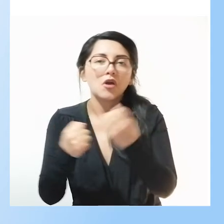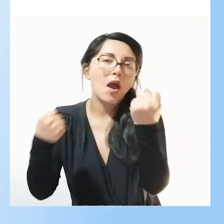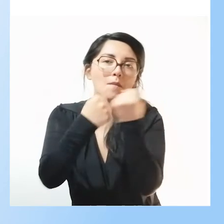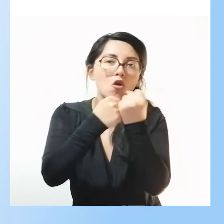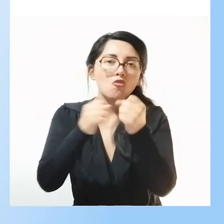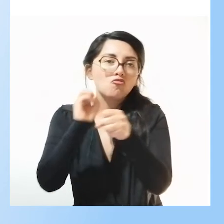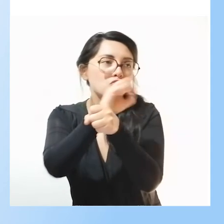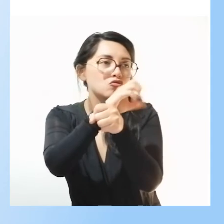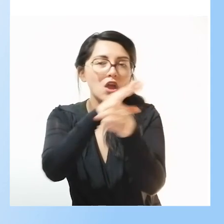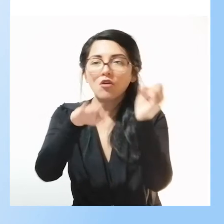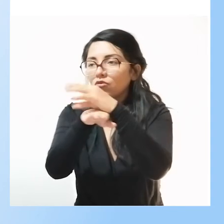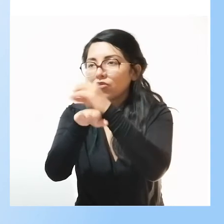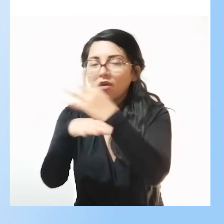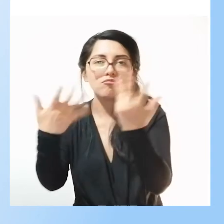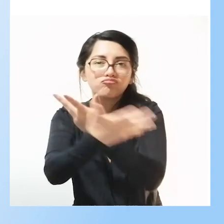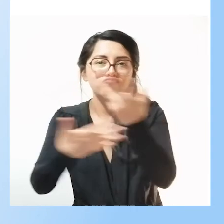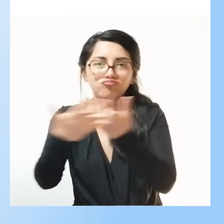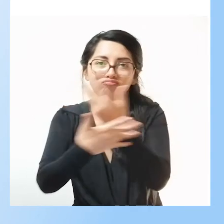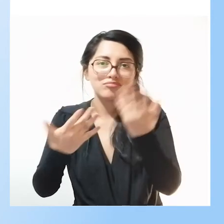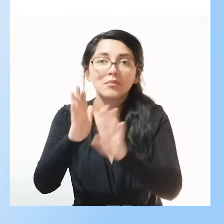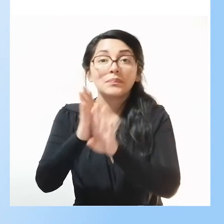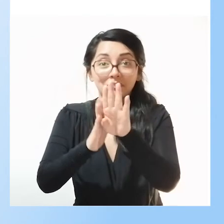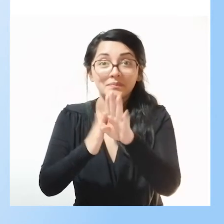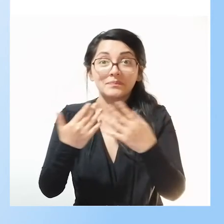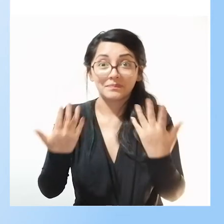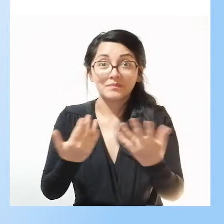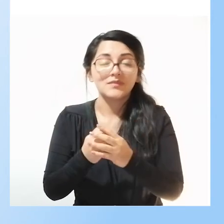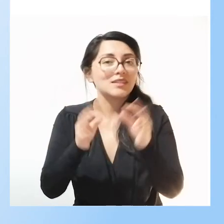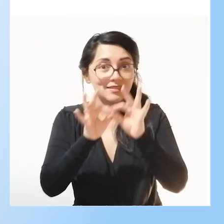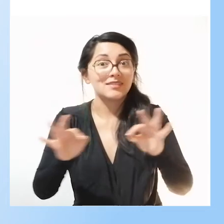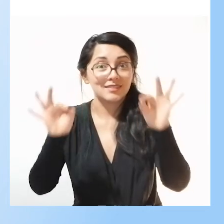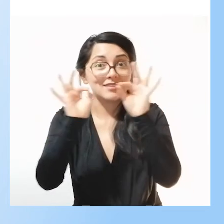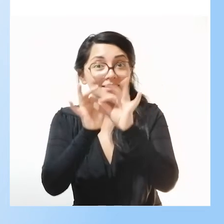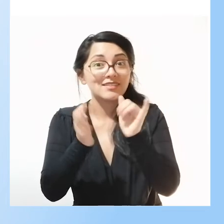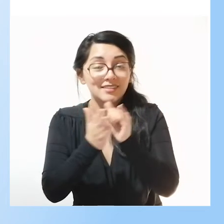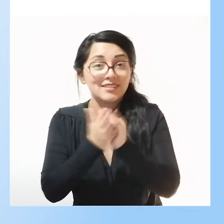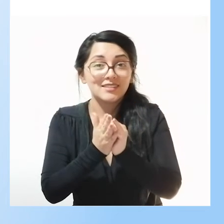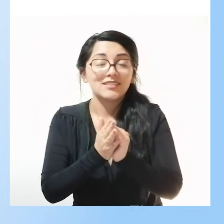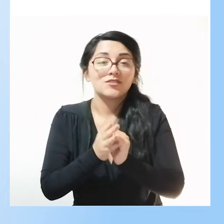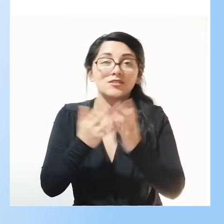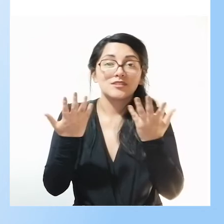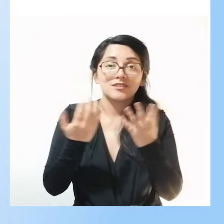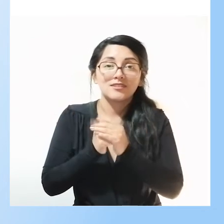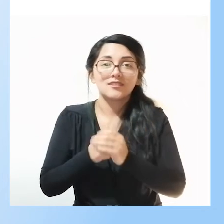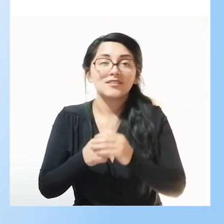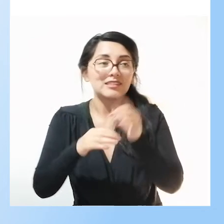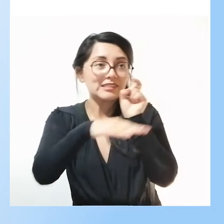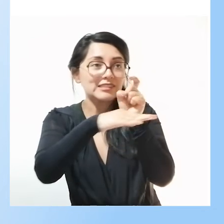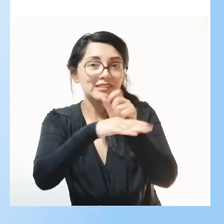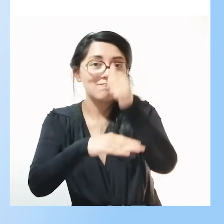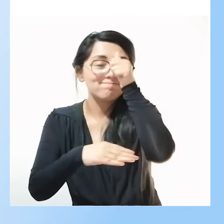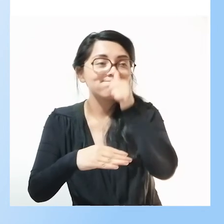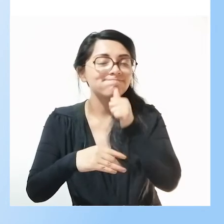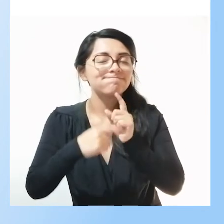Enfoque desde la resiliencia, con una mirada en las capacidades y después trabajar en grupo porque